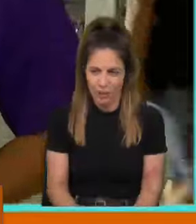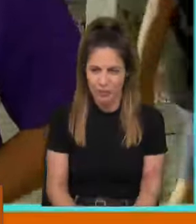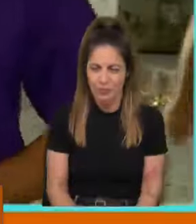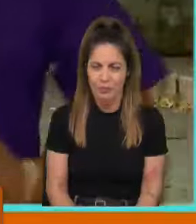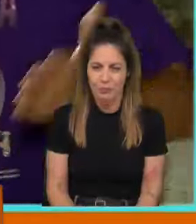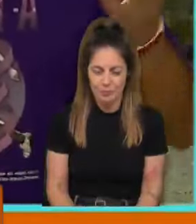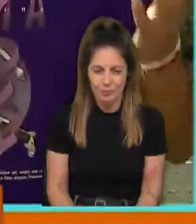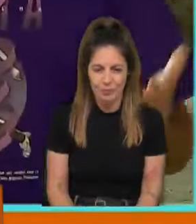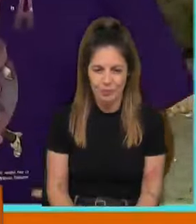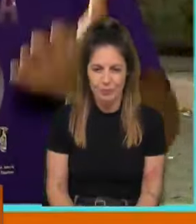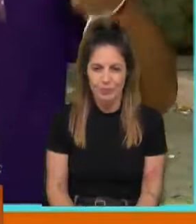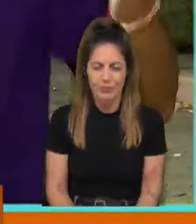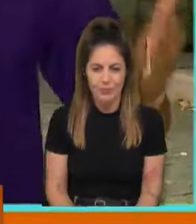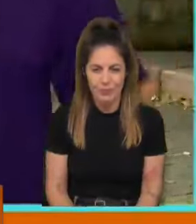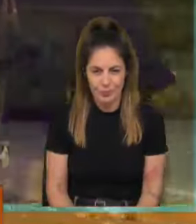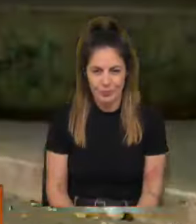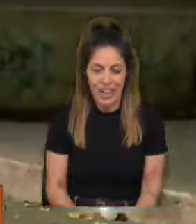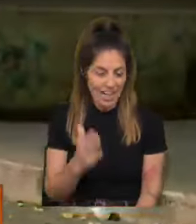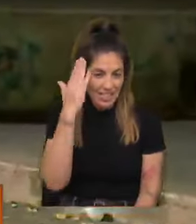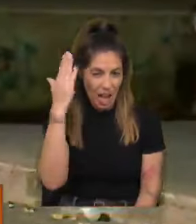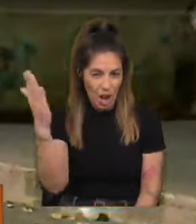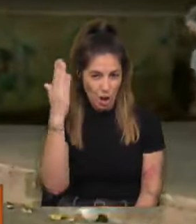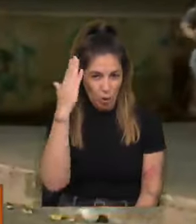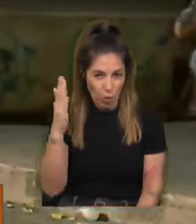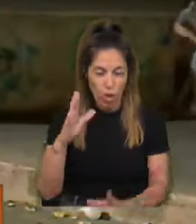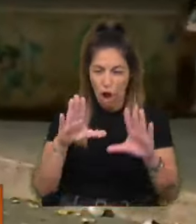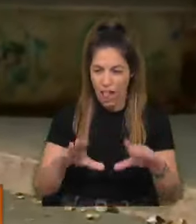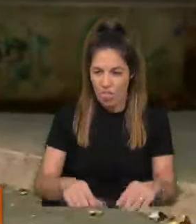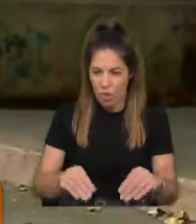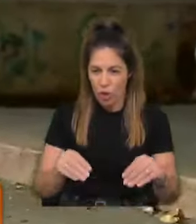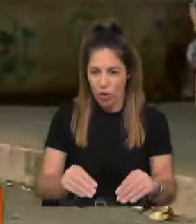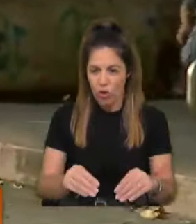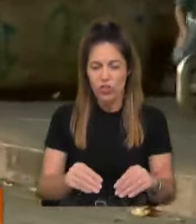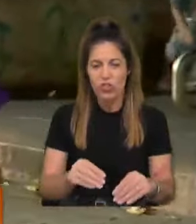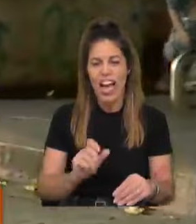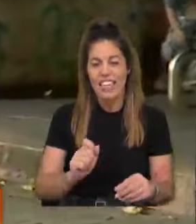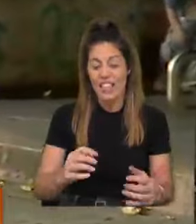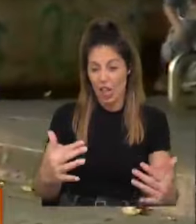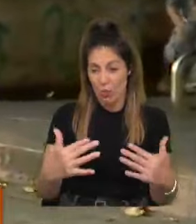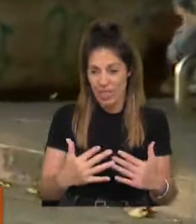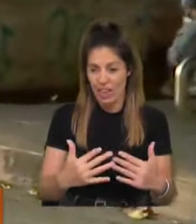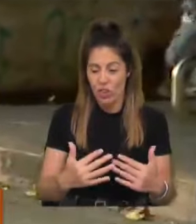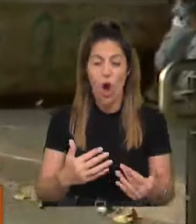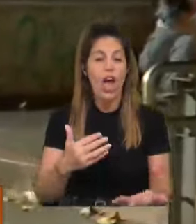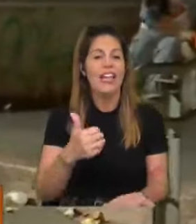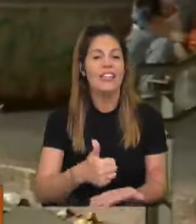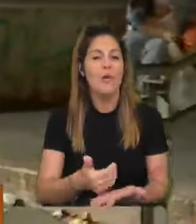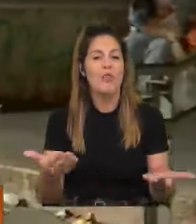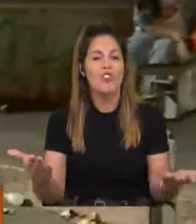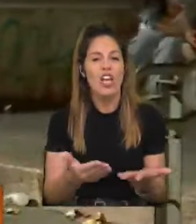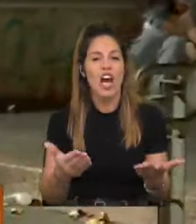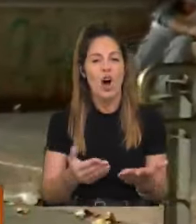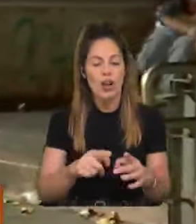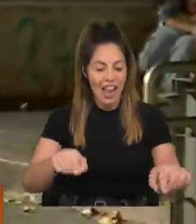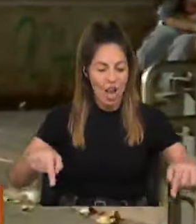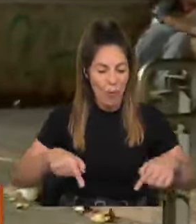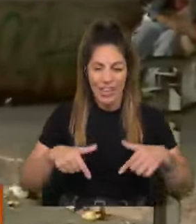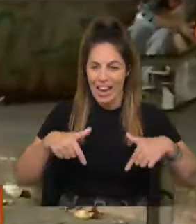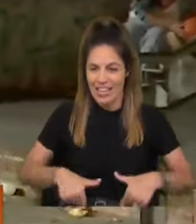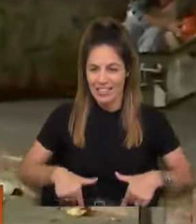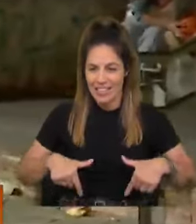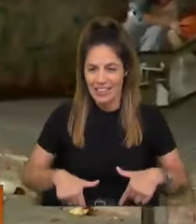querido Jorge Maite bueno saludo desde luego a toda la mesa y a nuestros televidentes nos encontramos apostados en la Explanada de la intendencia de